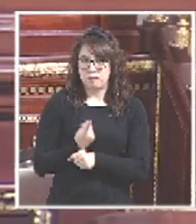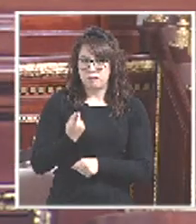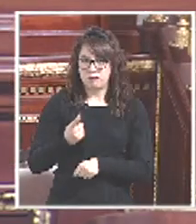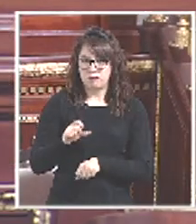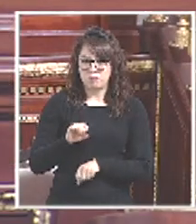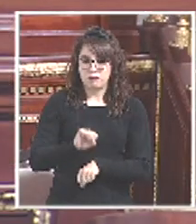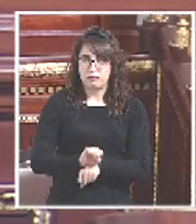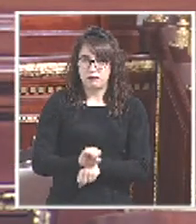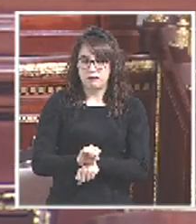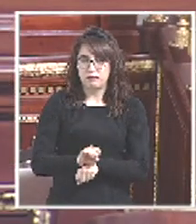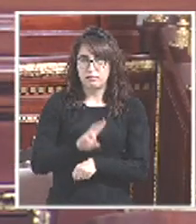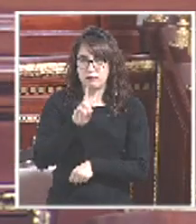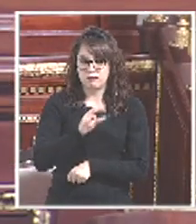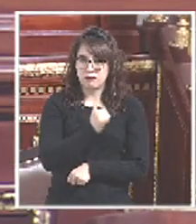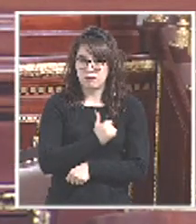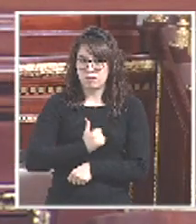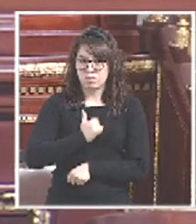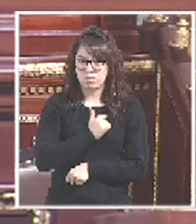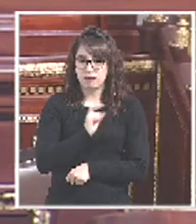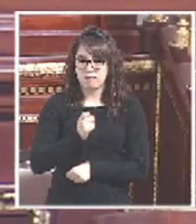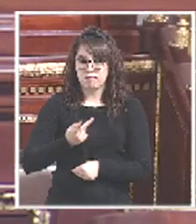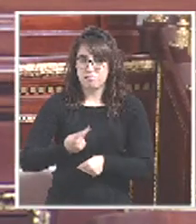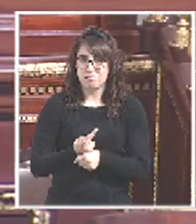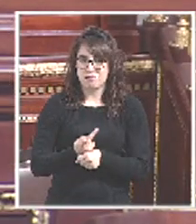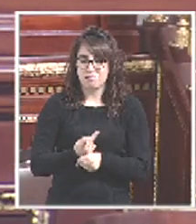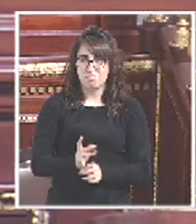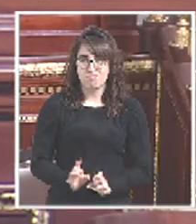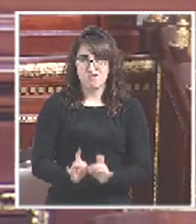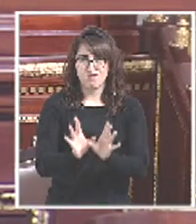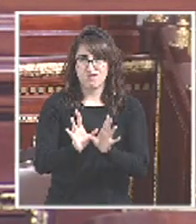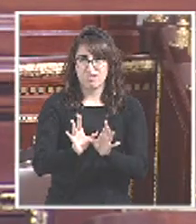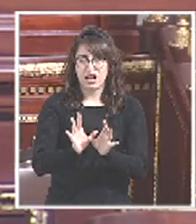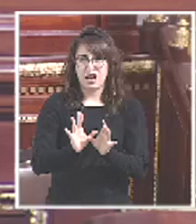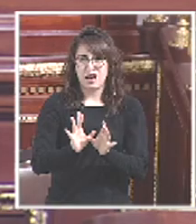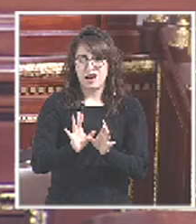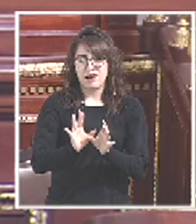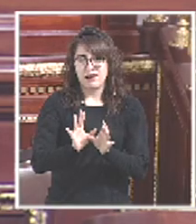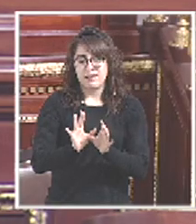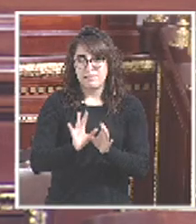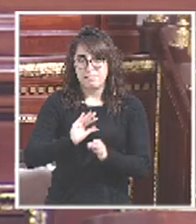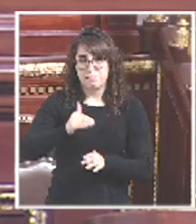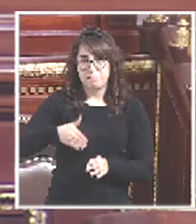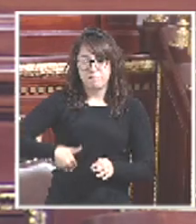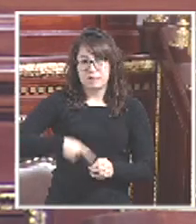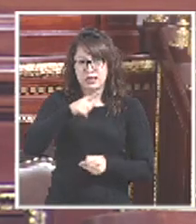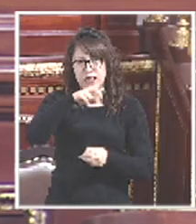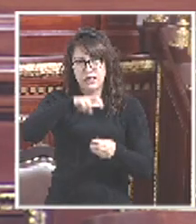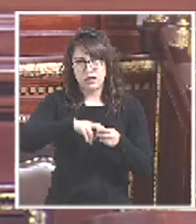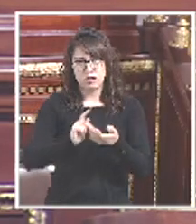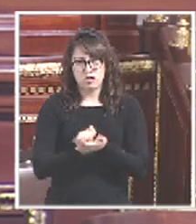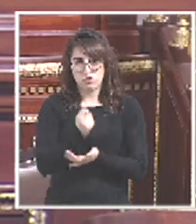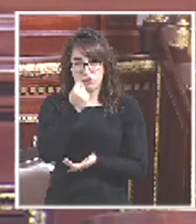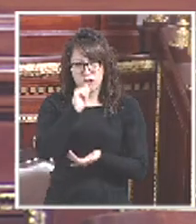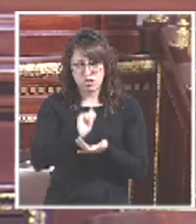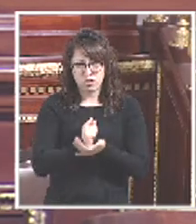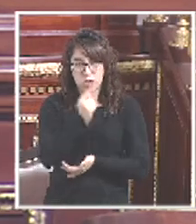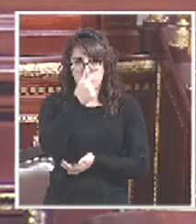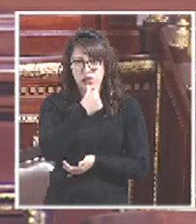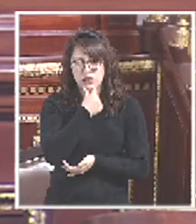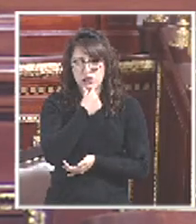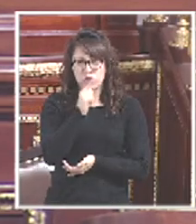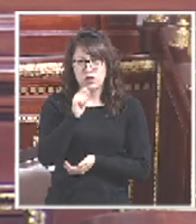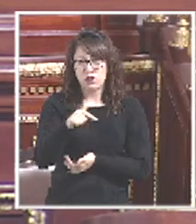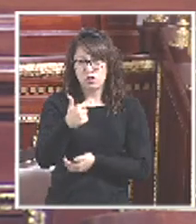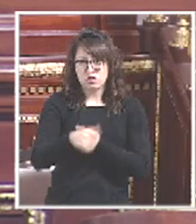un trágico acontecimiento en Torreón. Un niño de tan solo 11 años decidió quitarse la vida de forma brutal